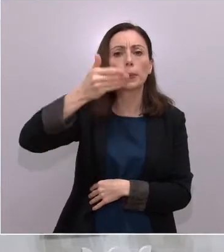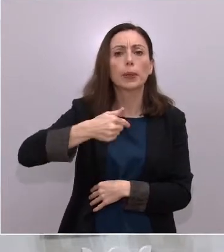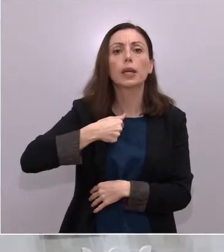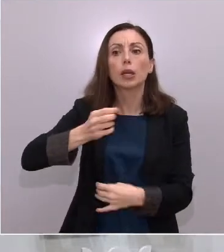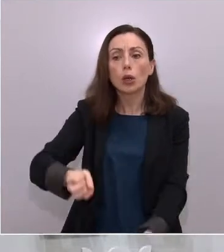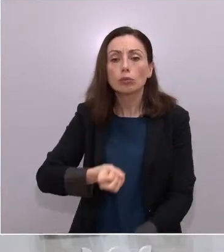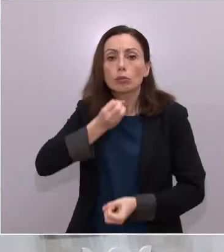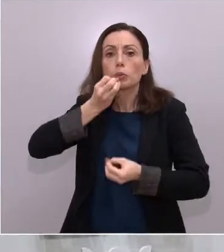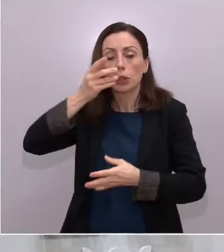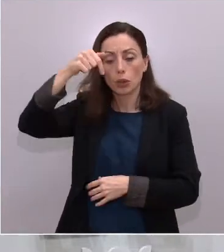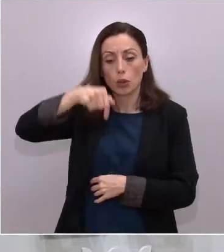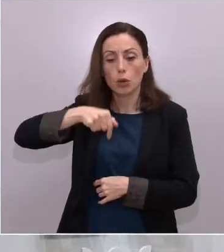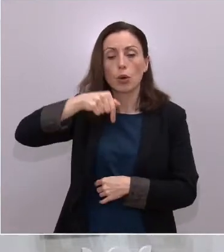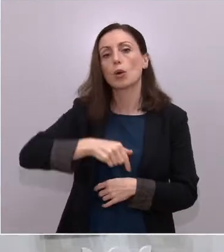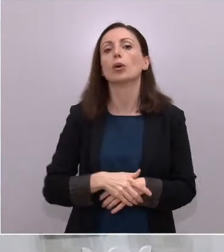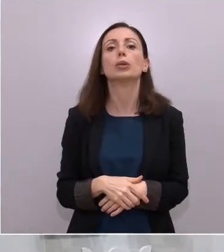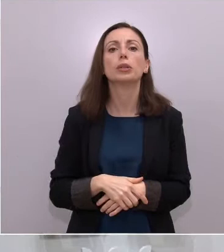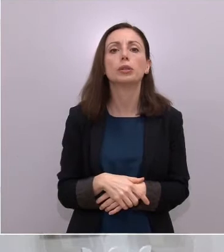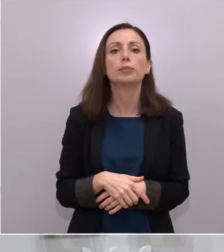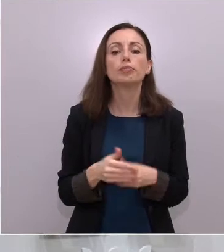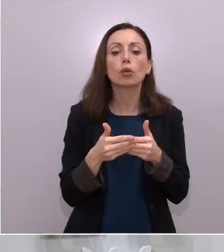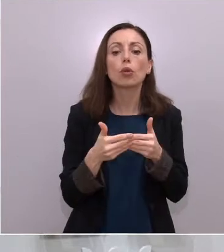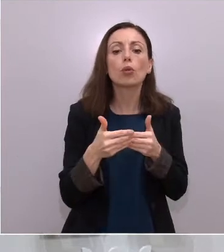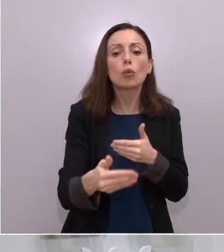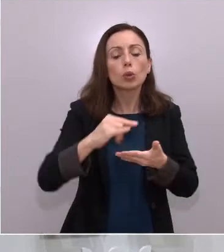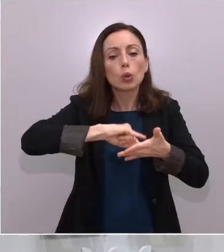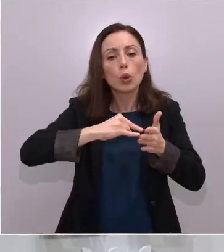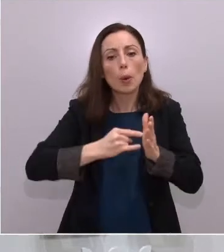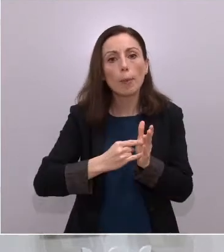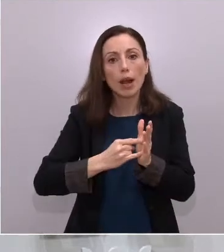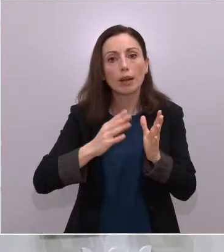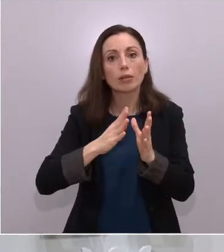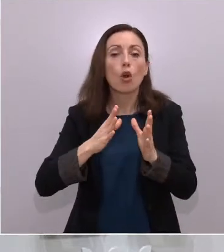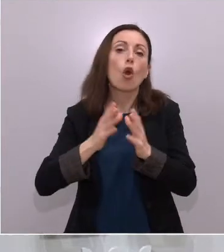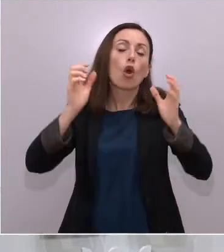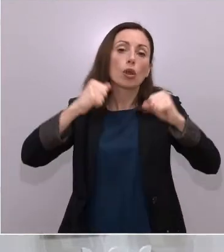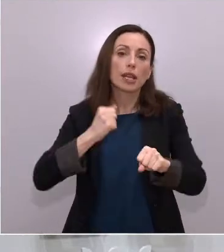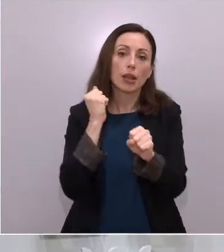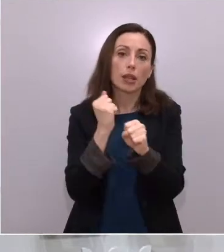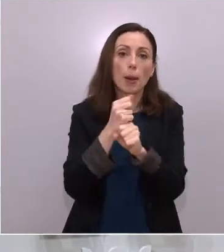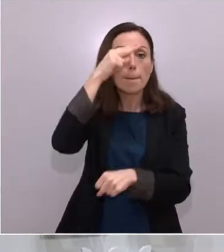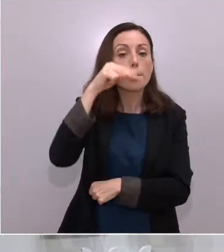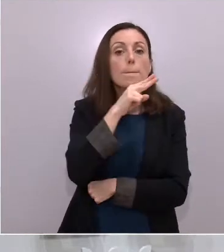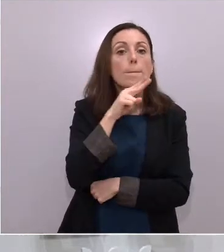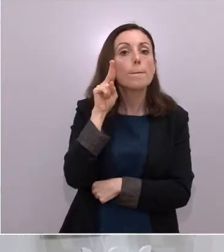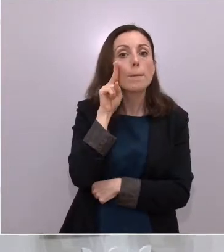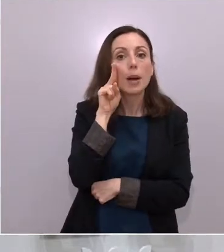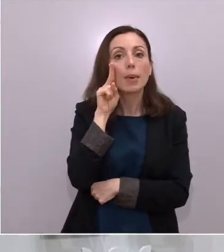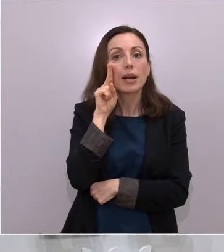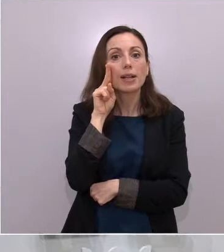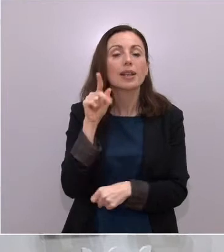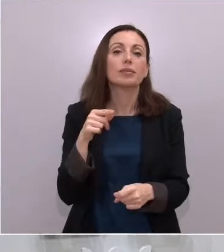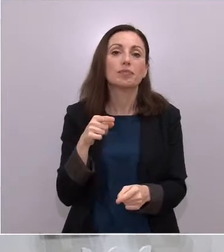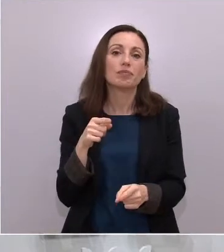así lo he expresado hoy, que debe tenerse previsto un plan de conciliación laboral para que padres y madres puedan hacer frente